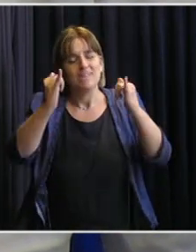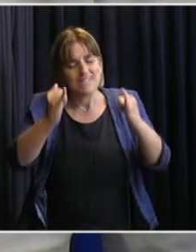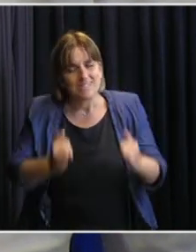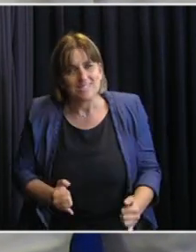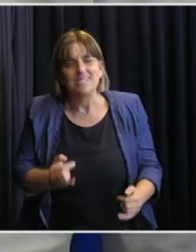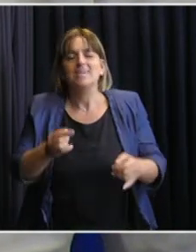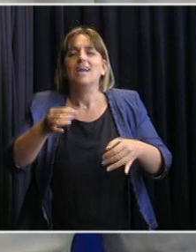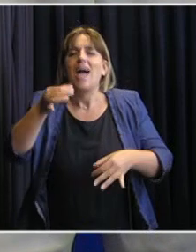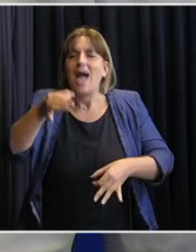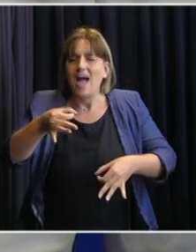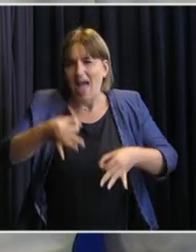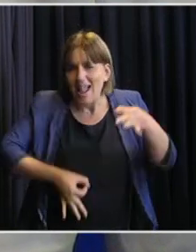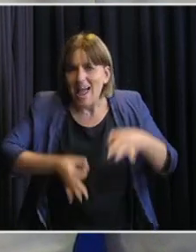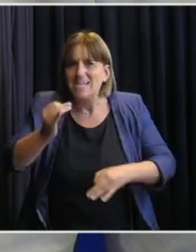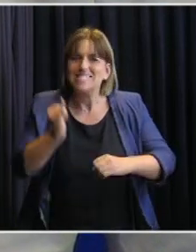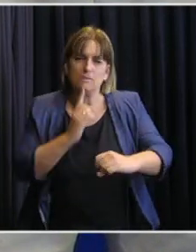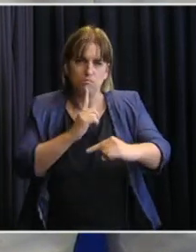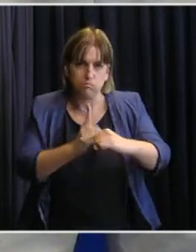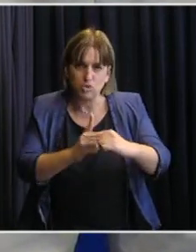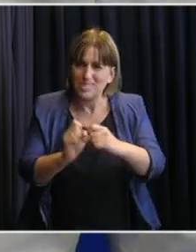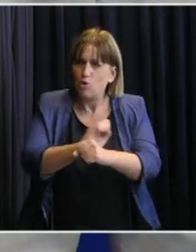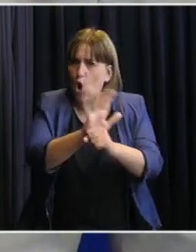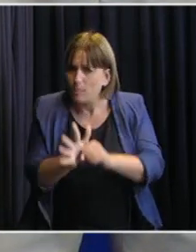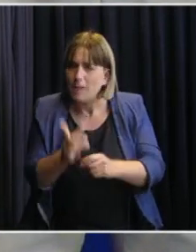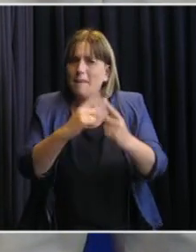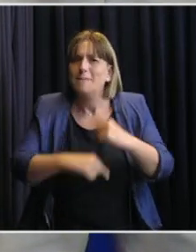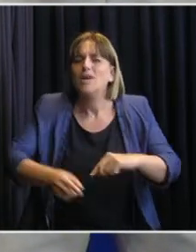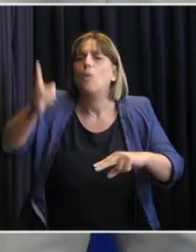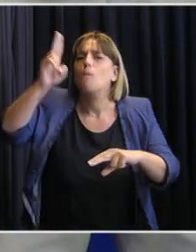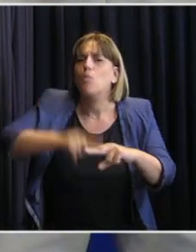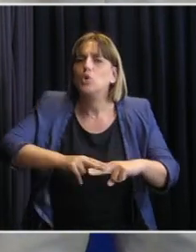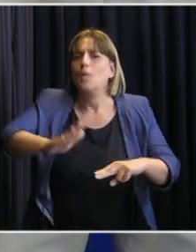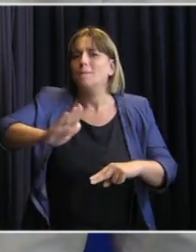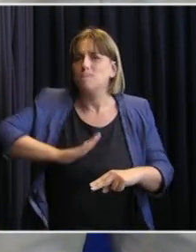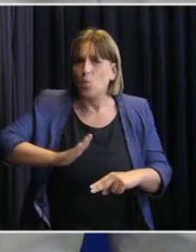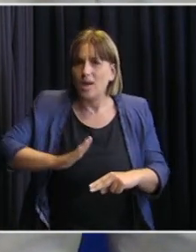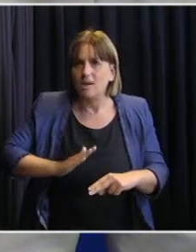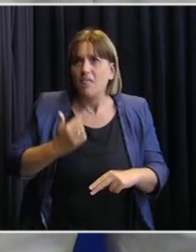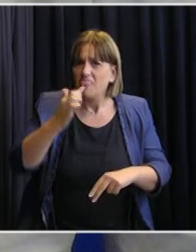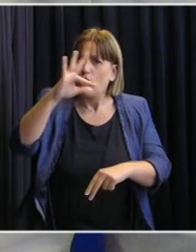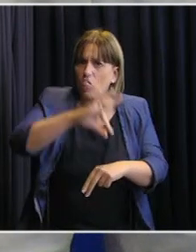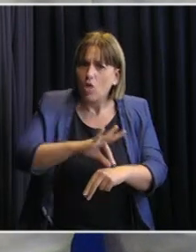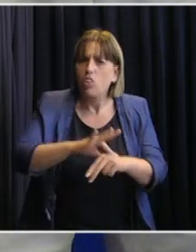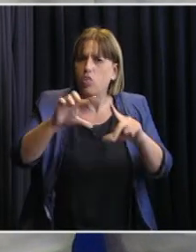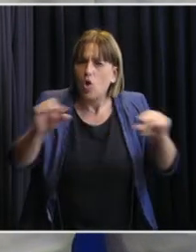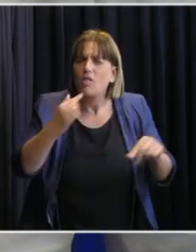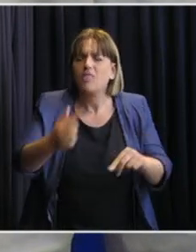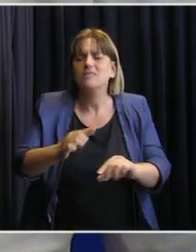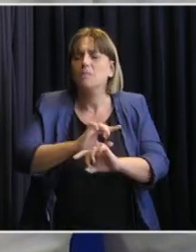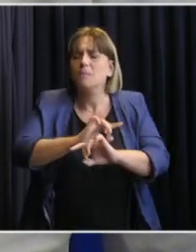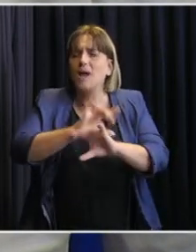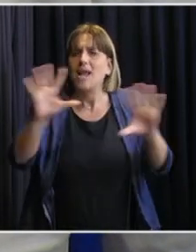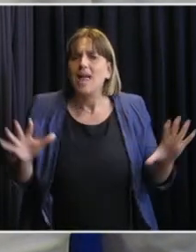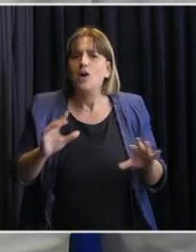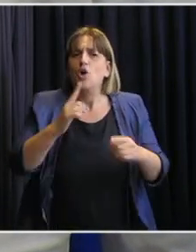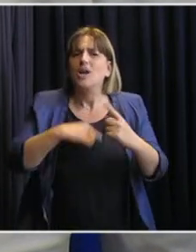si bien se le realizó un examen y posteriormente las causas de muerte examinadas por el personal de la salud claramente